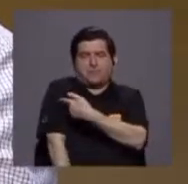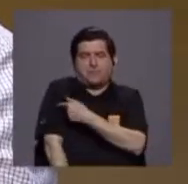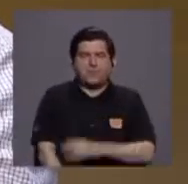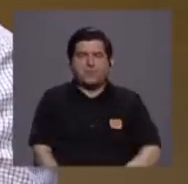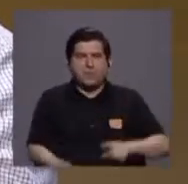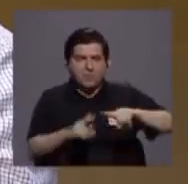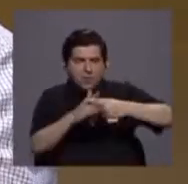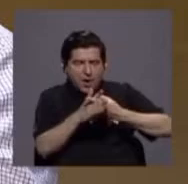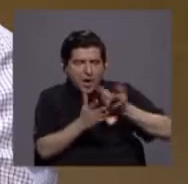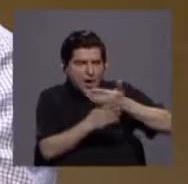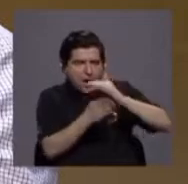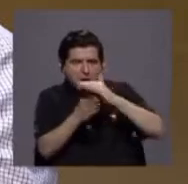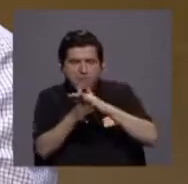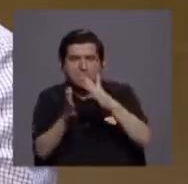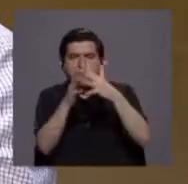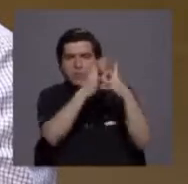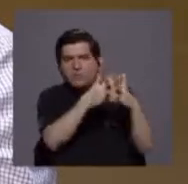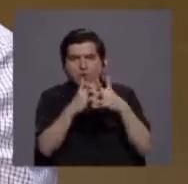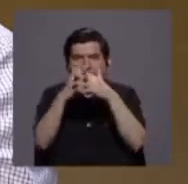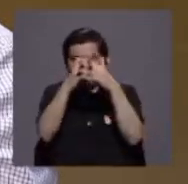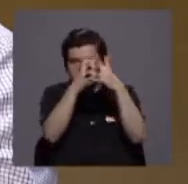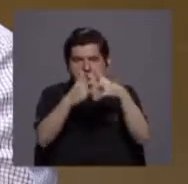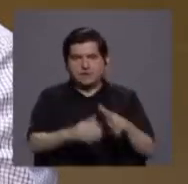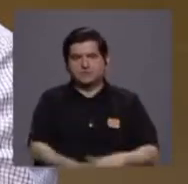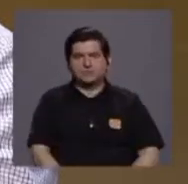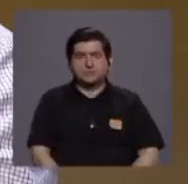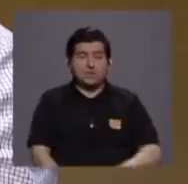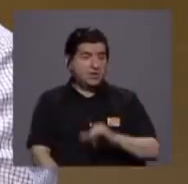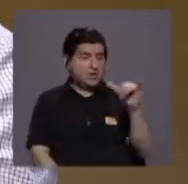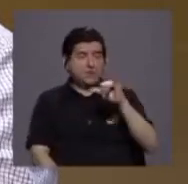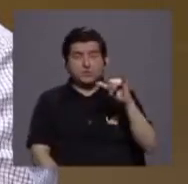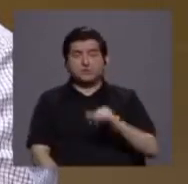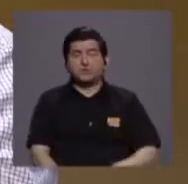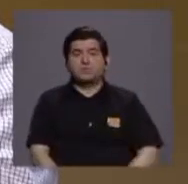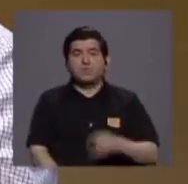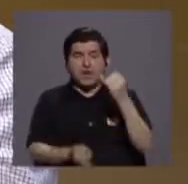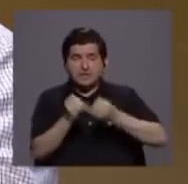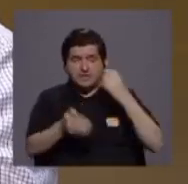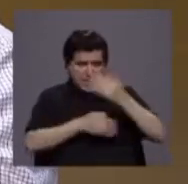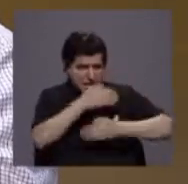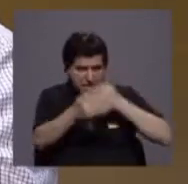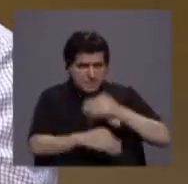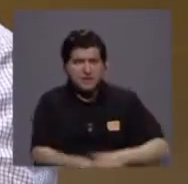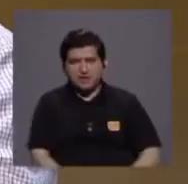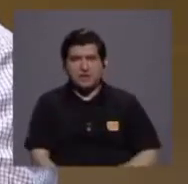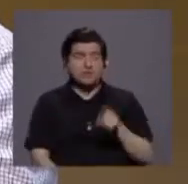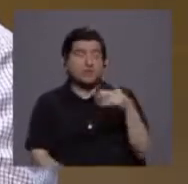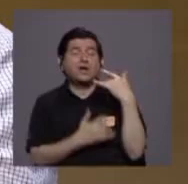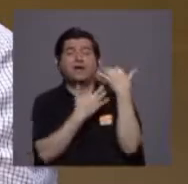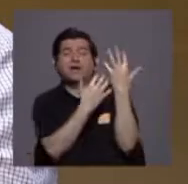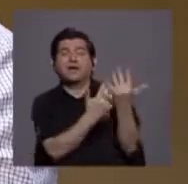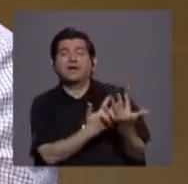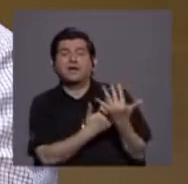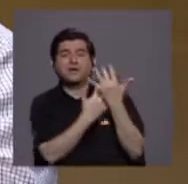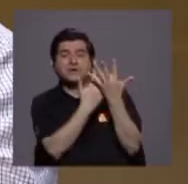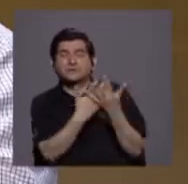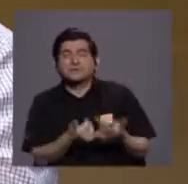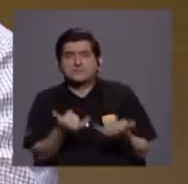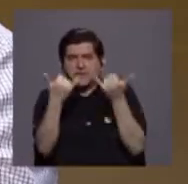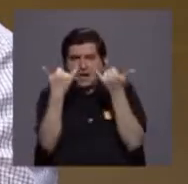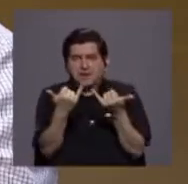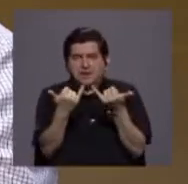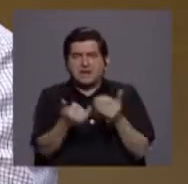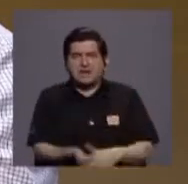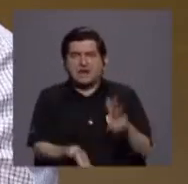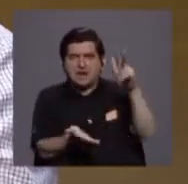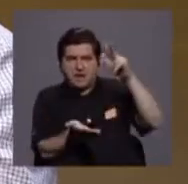haya empezado a distribuir, Estados Unidos, que también está finalizando ese proceso, ellos esperan que ya